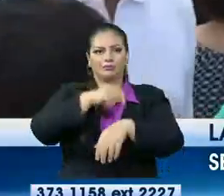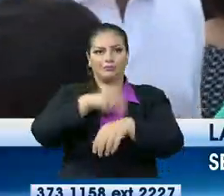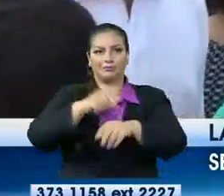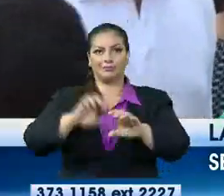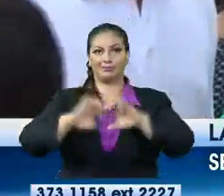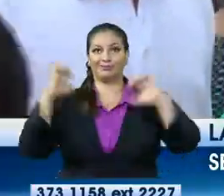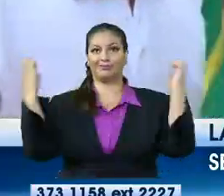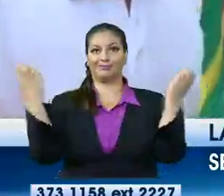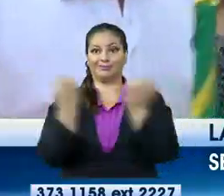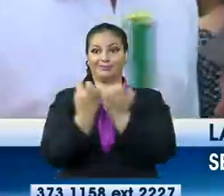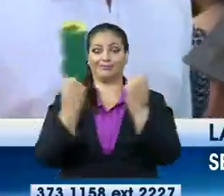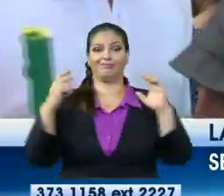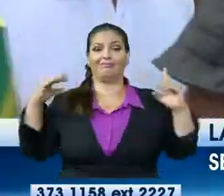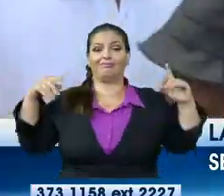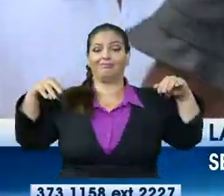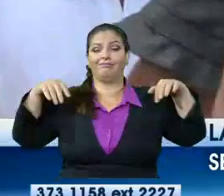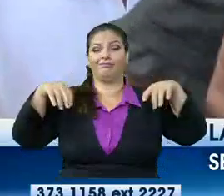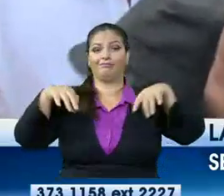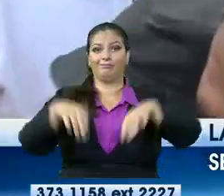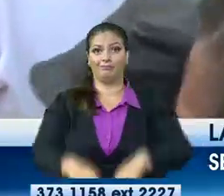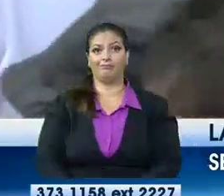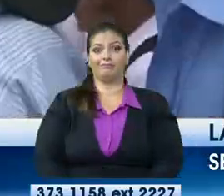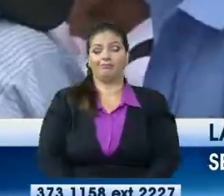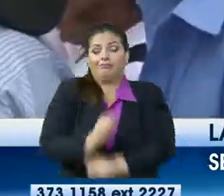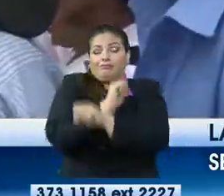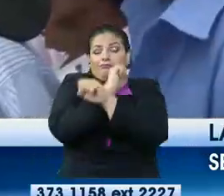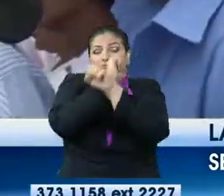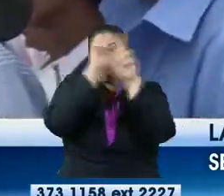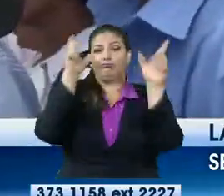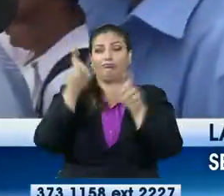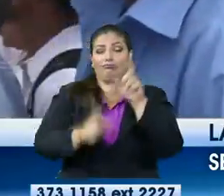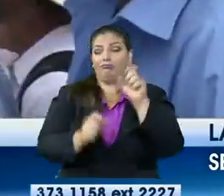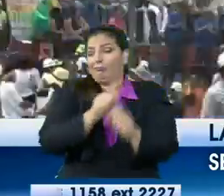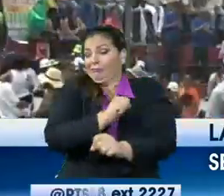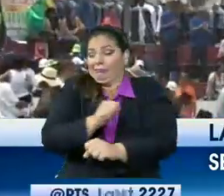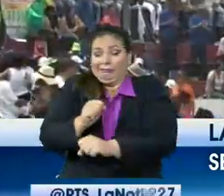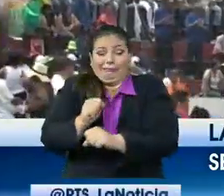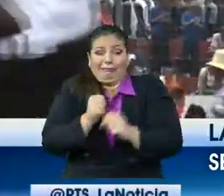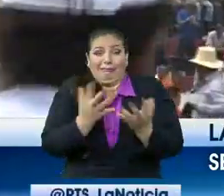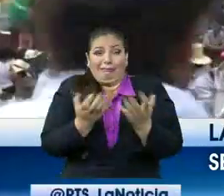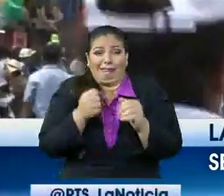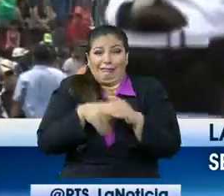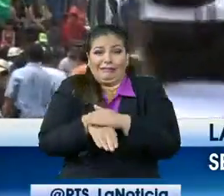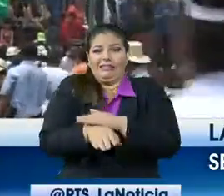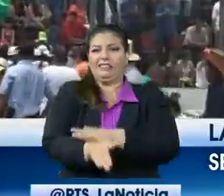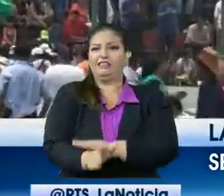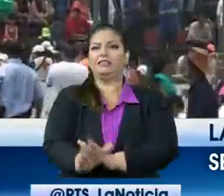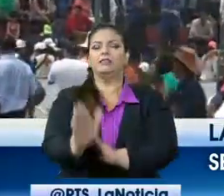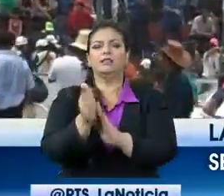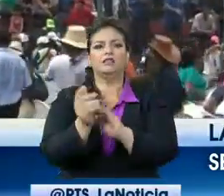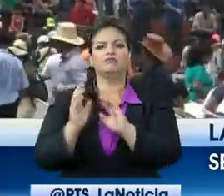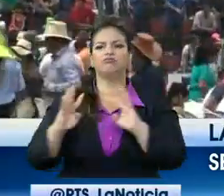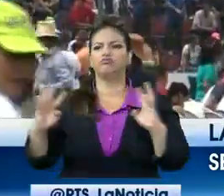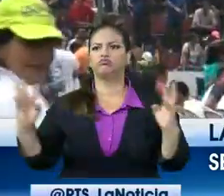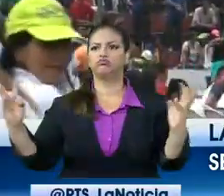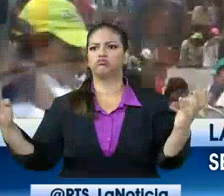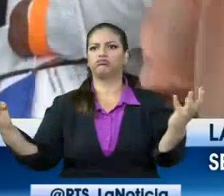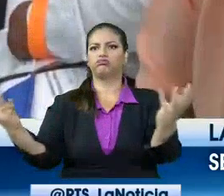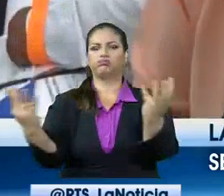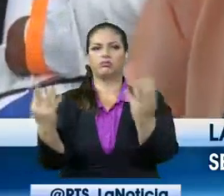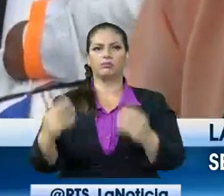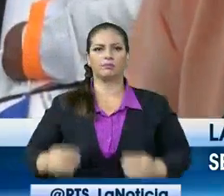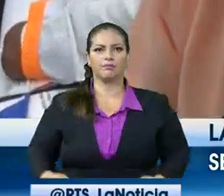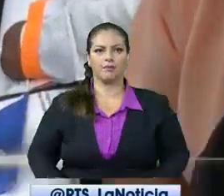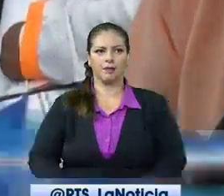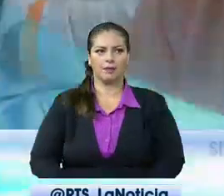Desde temprano pugnaban por entrar y es que, según comentaban, tenían muchas expectativas en torno a la Gran Minga Agropecuaria. Puede